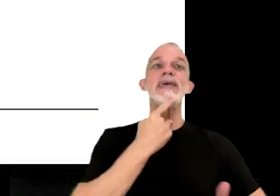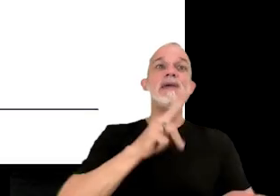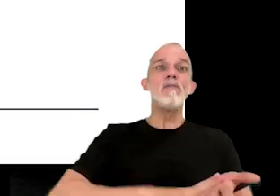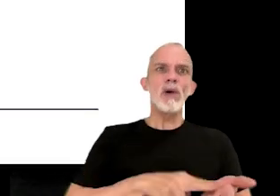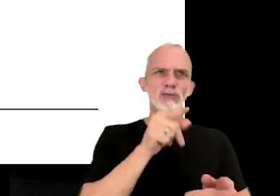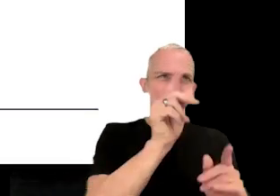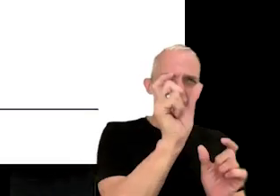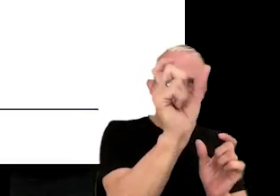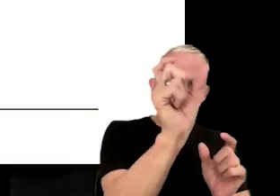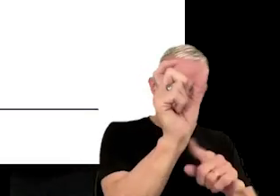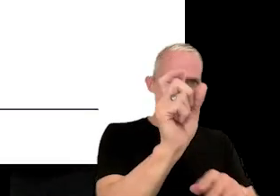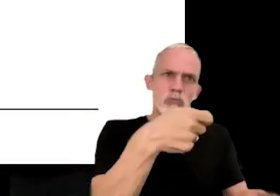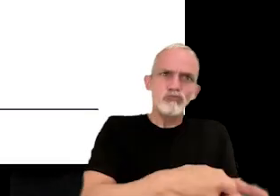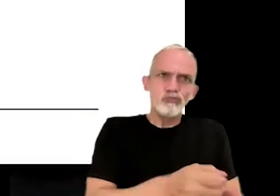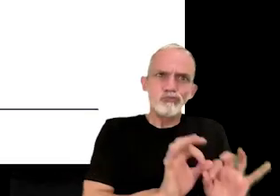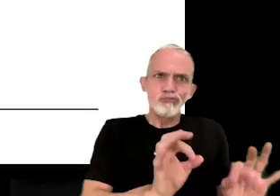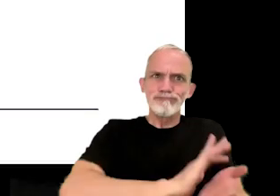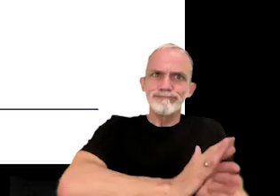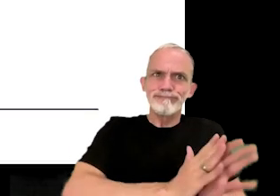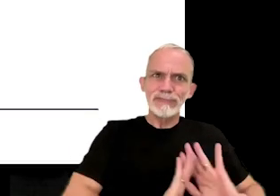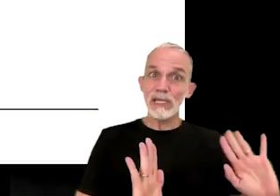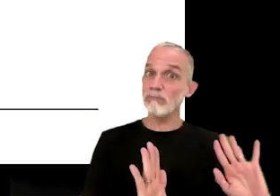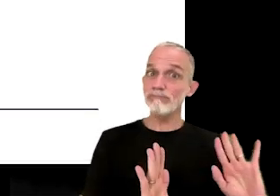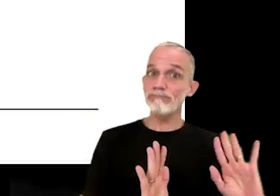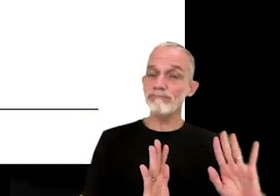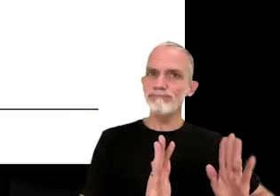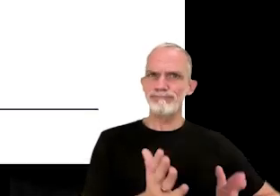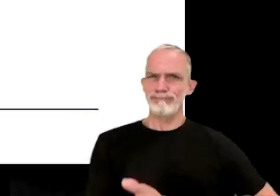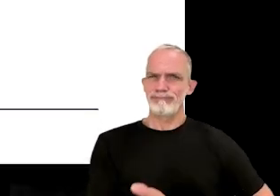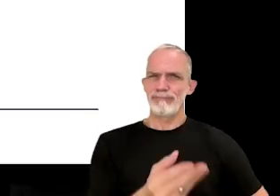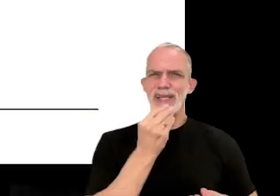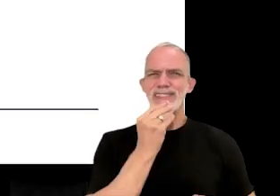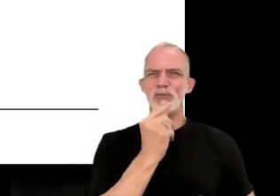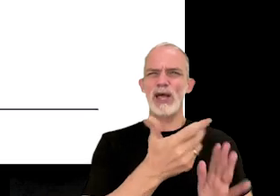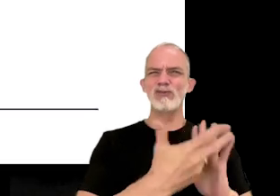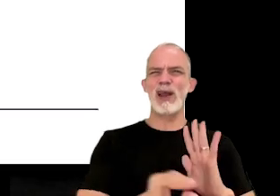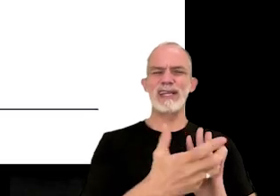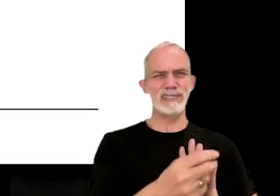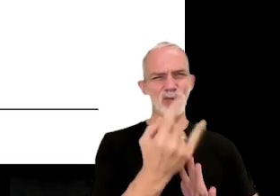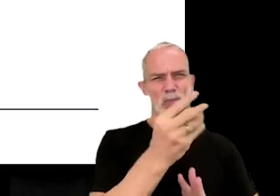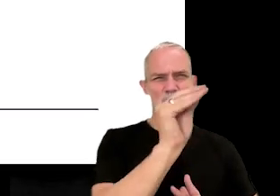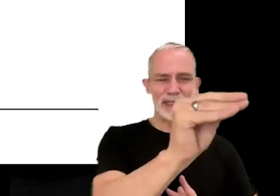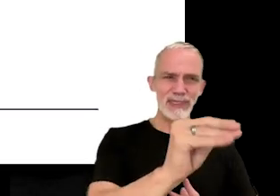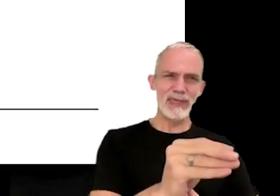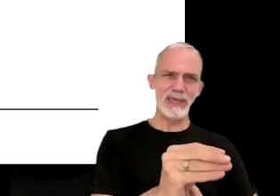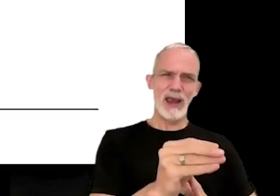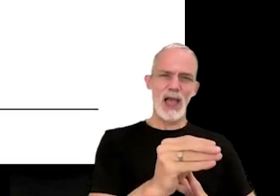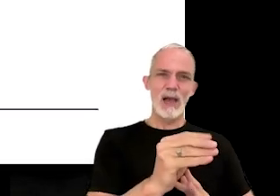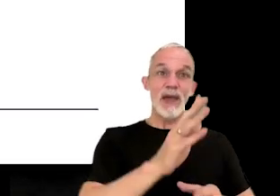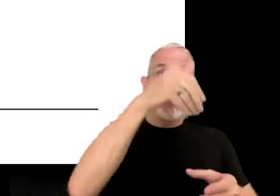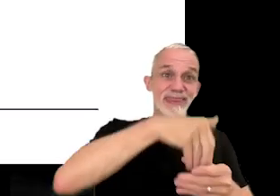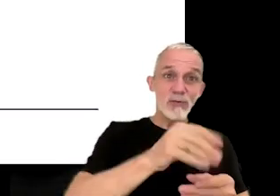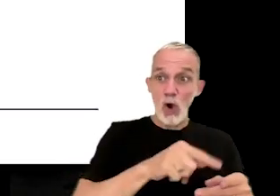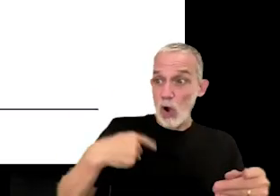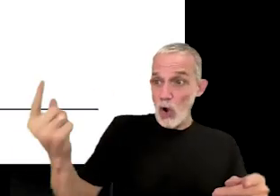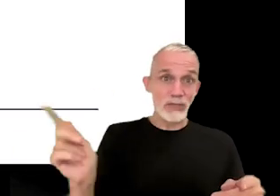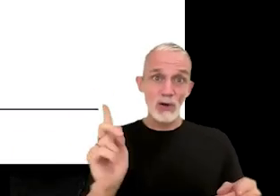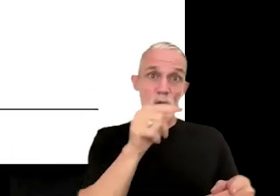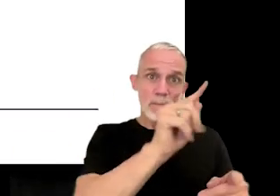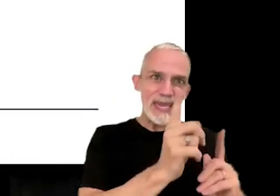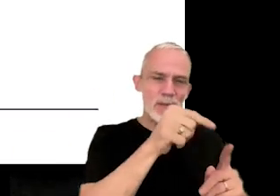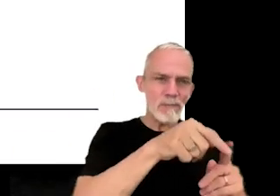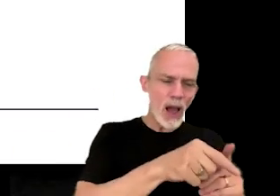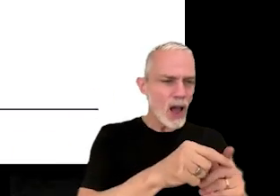de ese impuesto, con lo cual hay compensaciones que se hacen dentro de la misma declaración